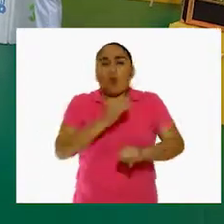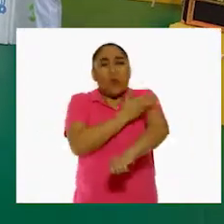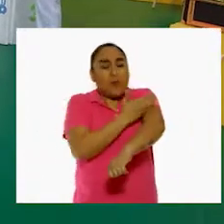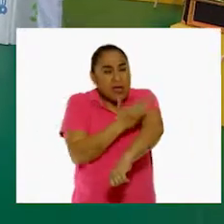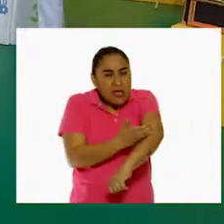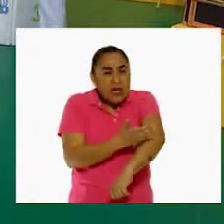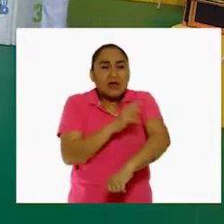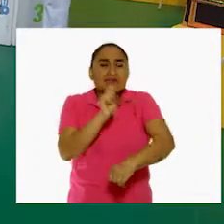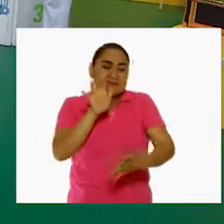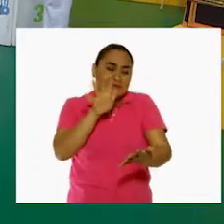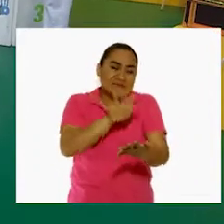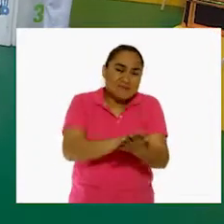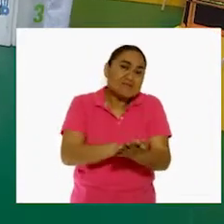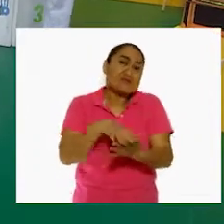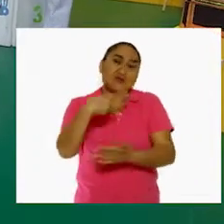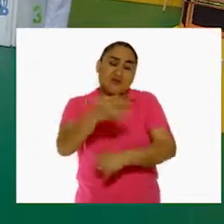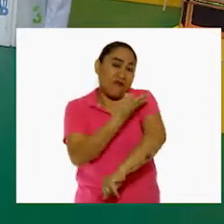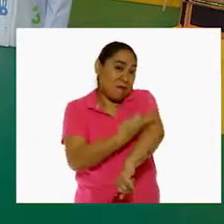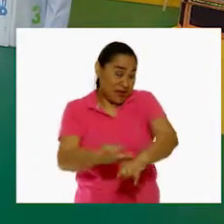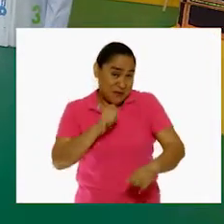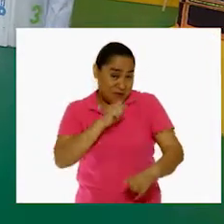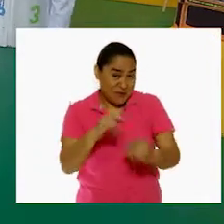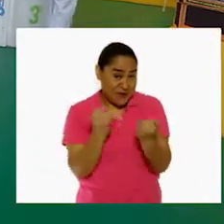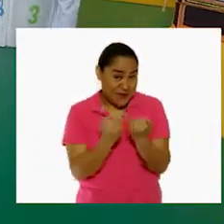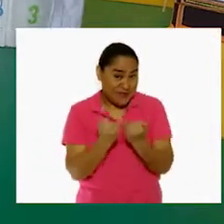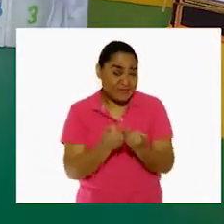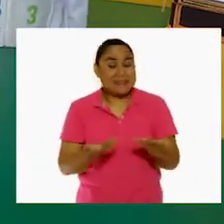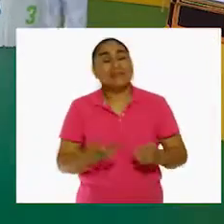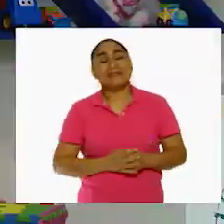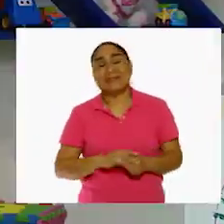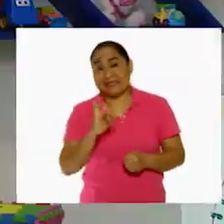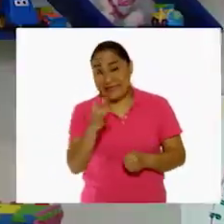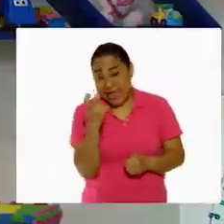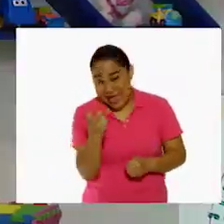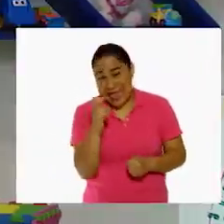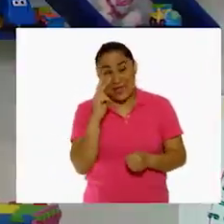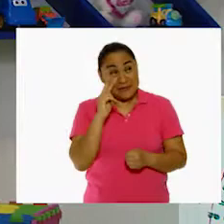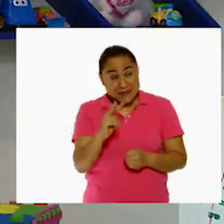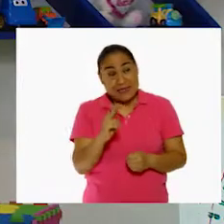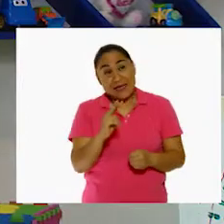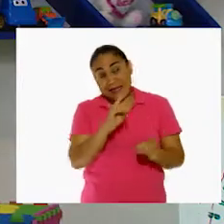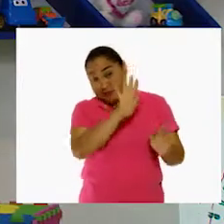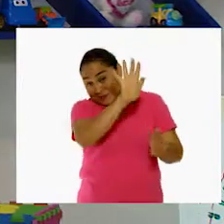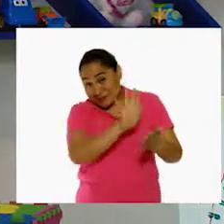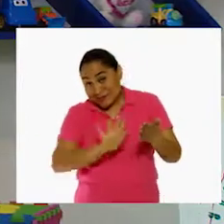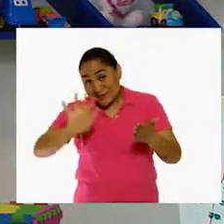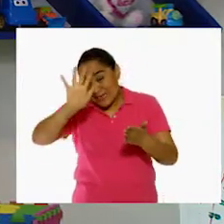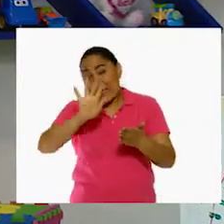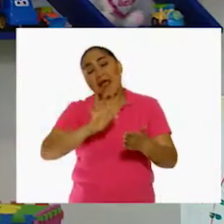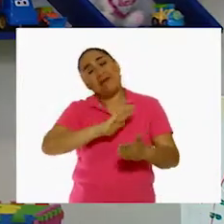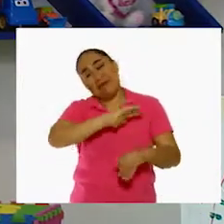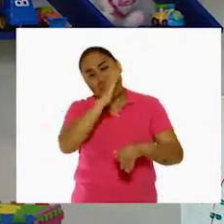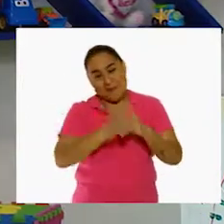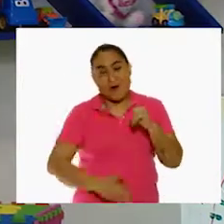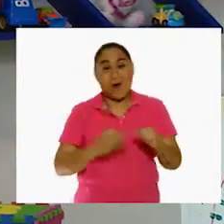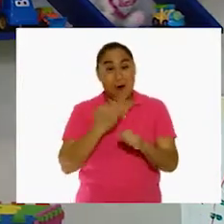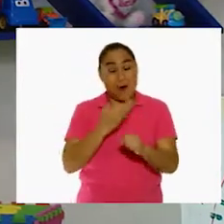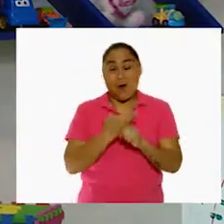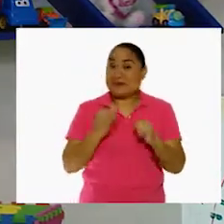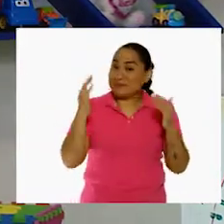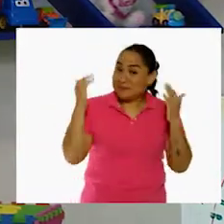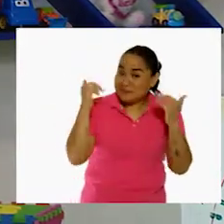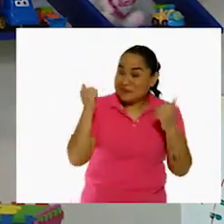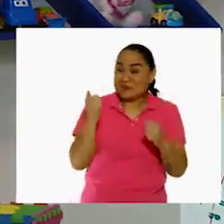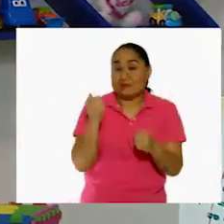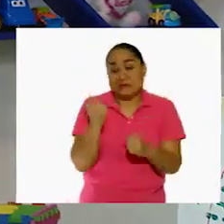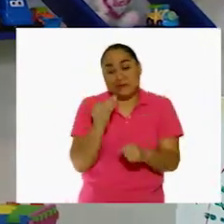sus familiares que están en casa. Exactamente. Y con este mural de manos nos despedimos, pues, este diálogo está llegando